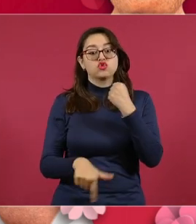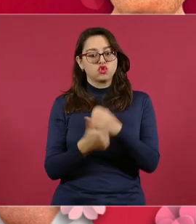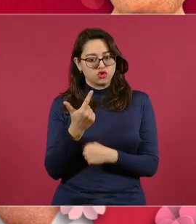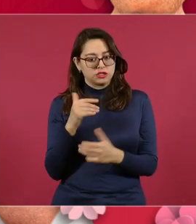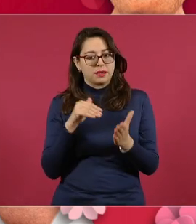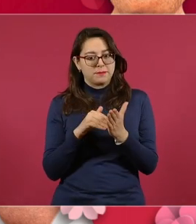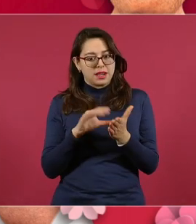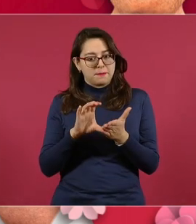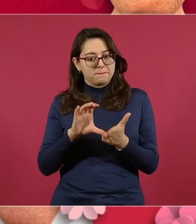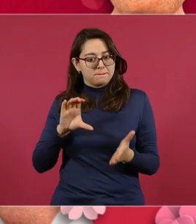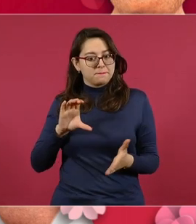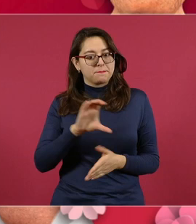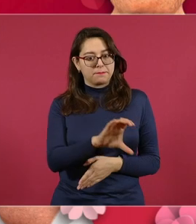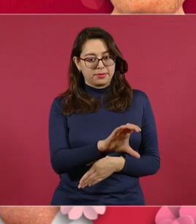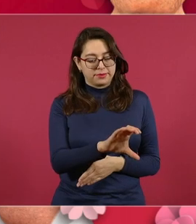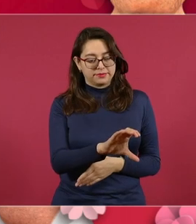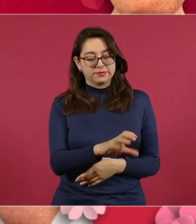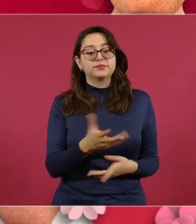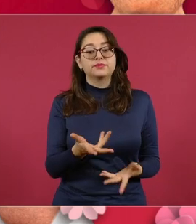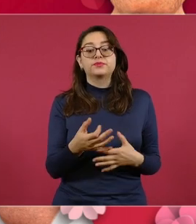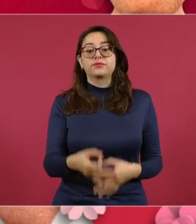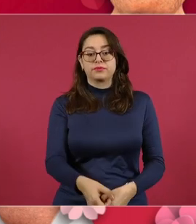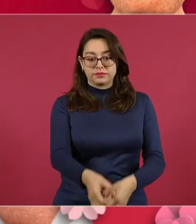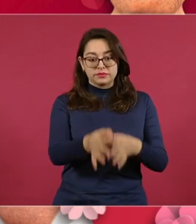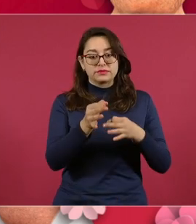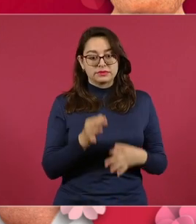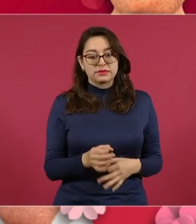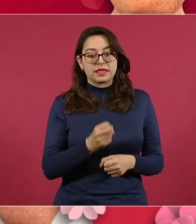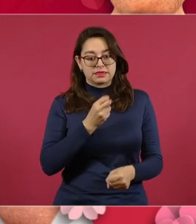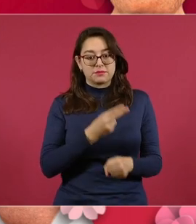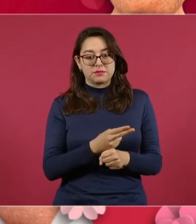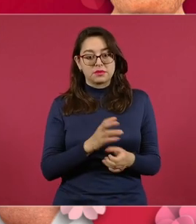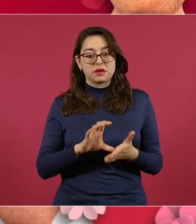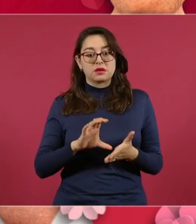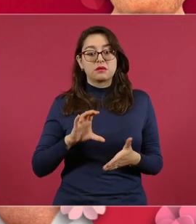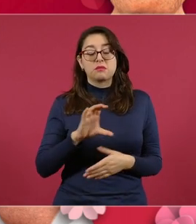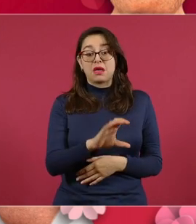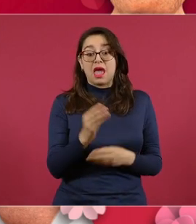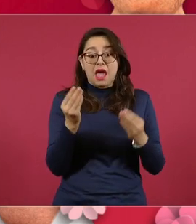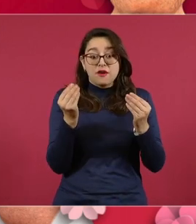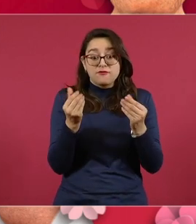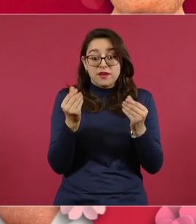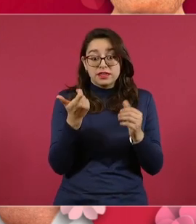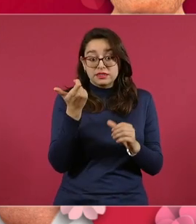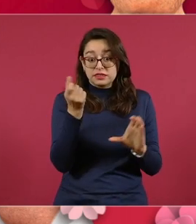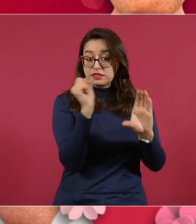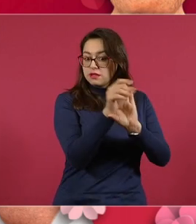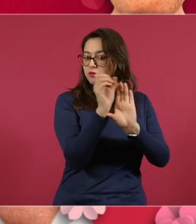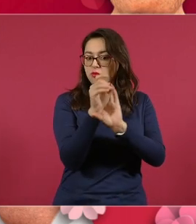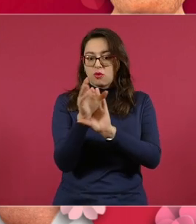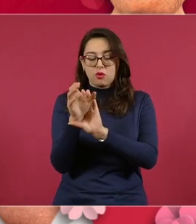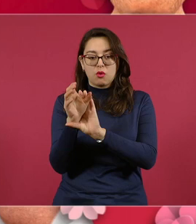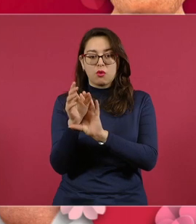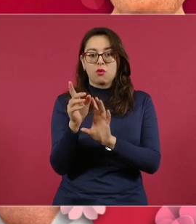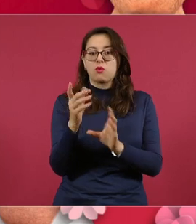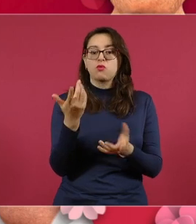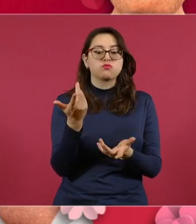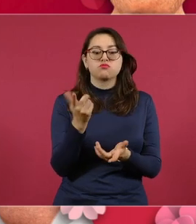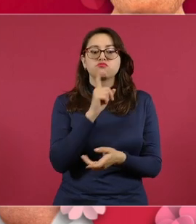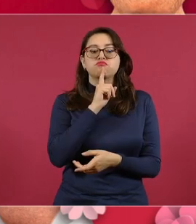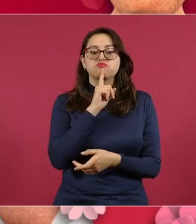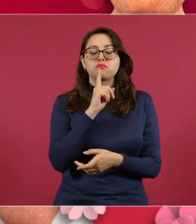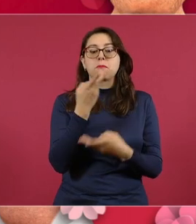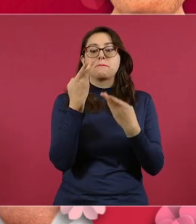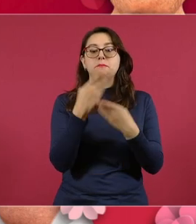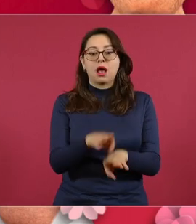saben, se hace de manera bancaria, es decir, ya no tenemos ningún pago en efectivo y todo se hace a través